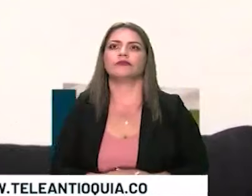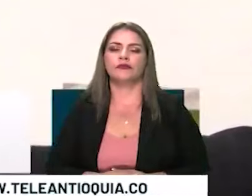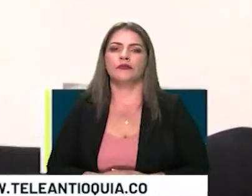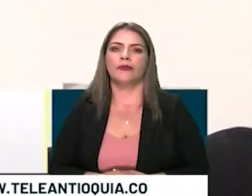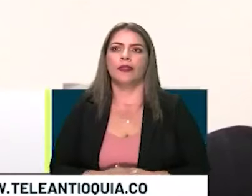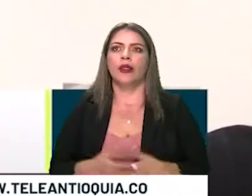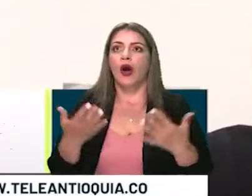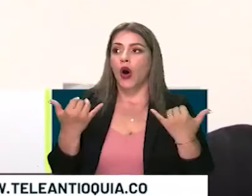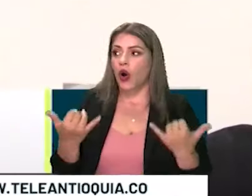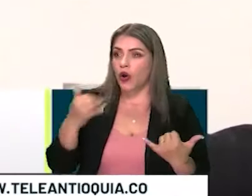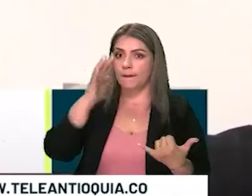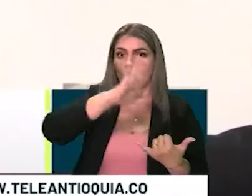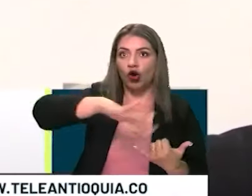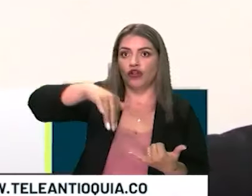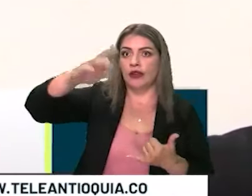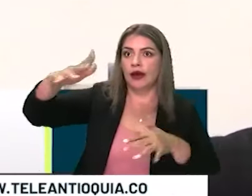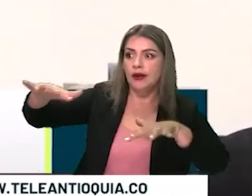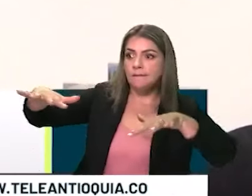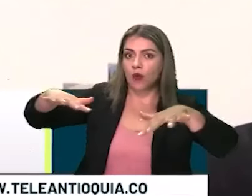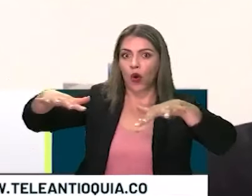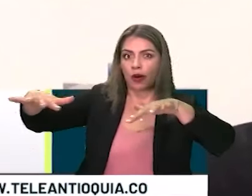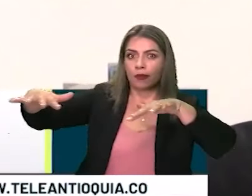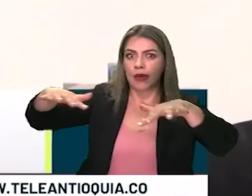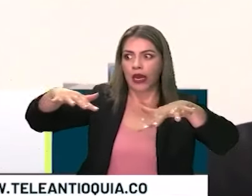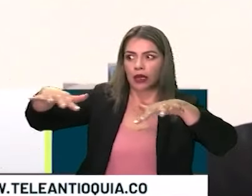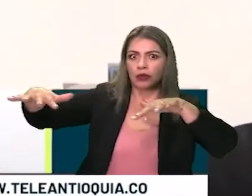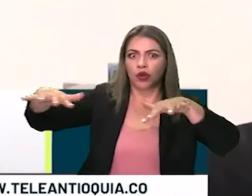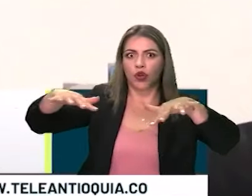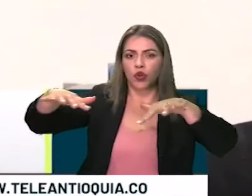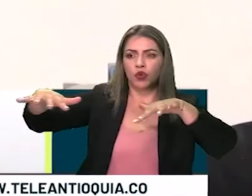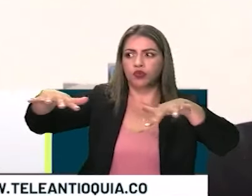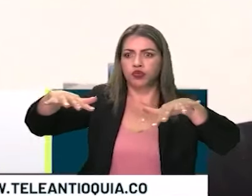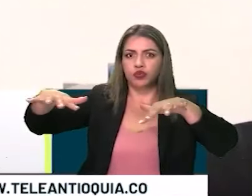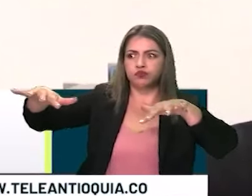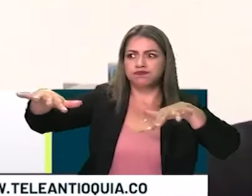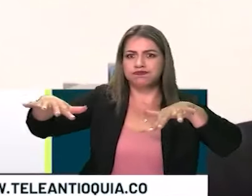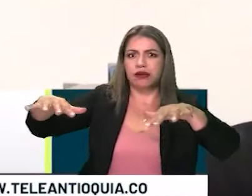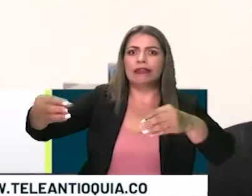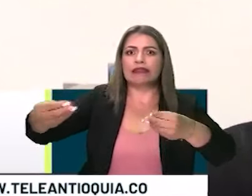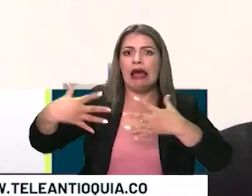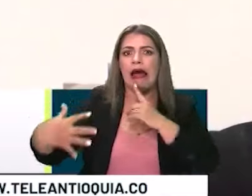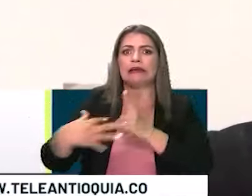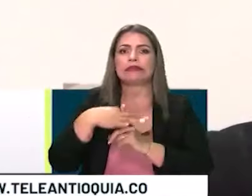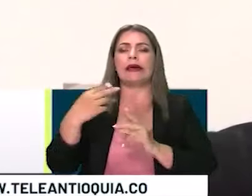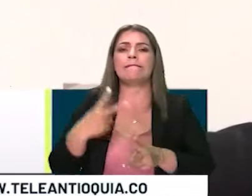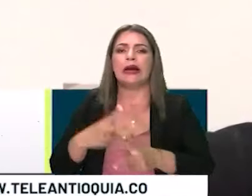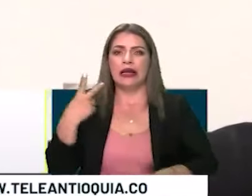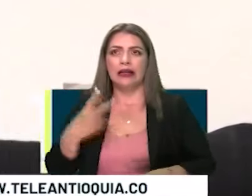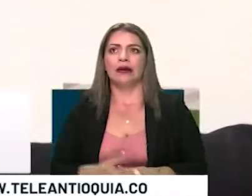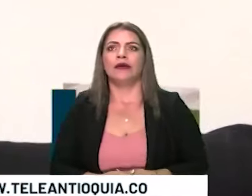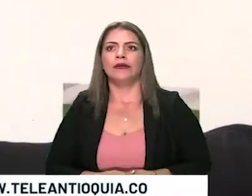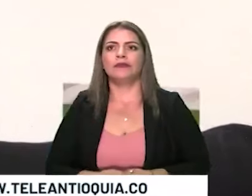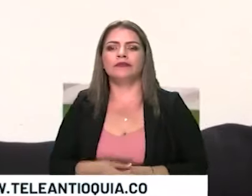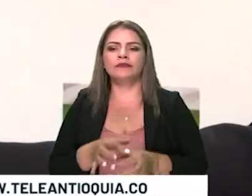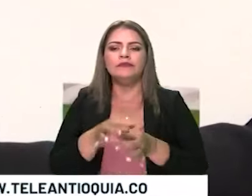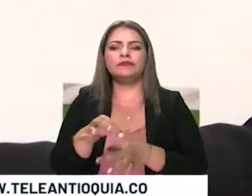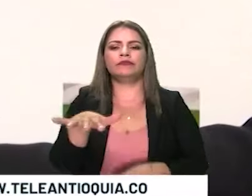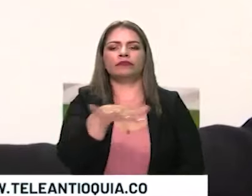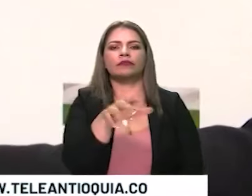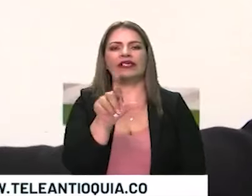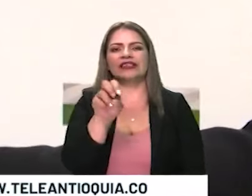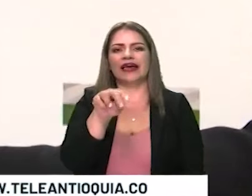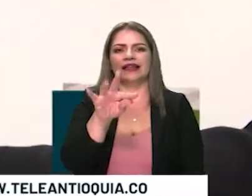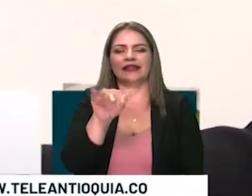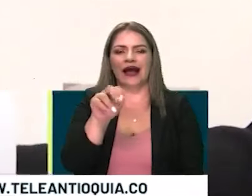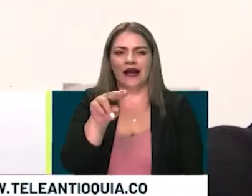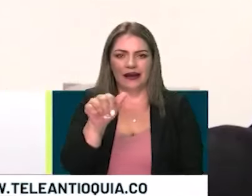masa que sigue afectándonos, un sector conocido como Santana La Corona, y